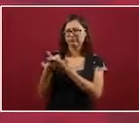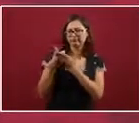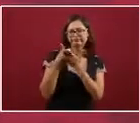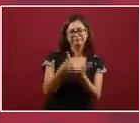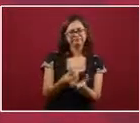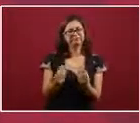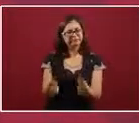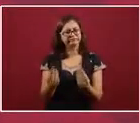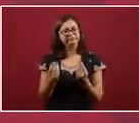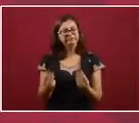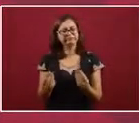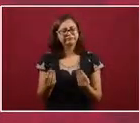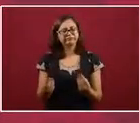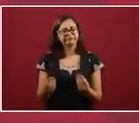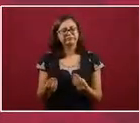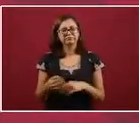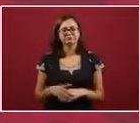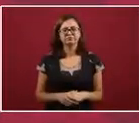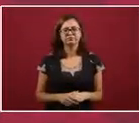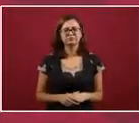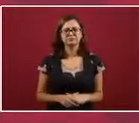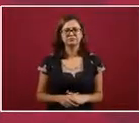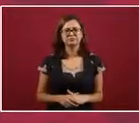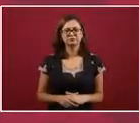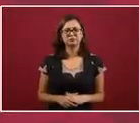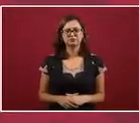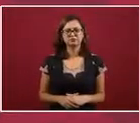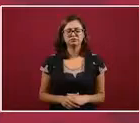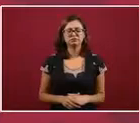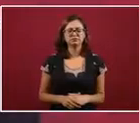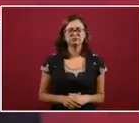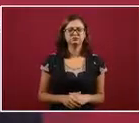Les diría que